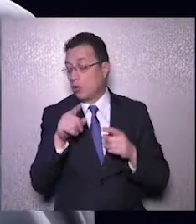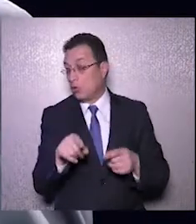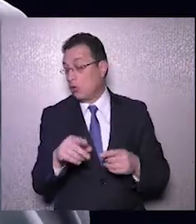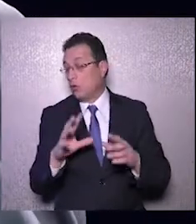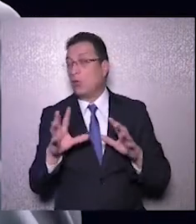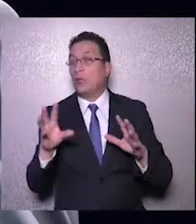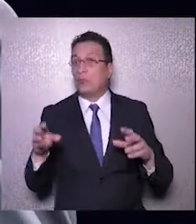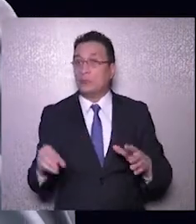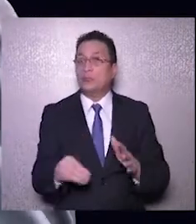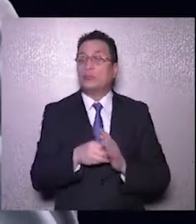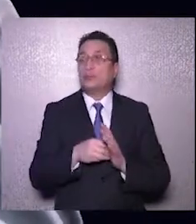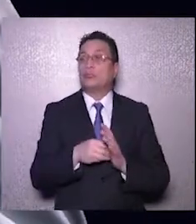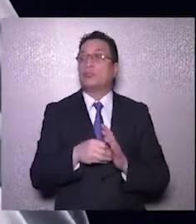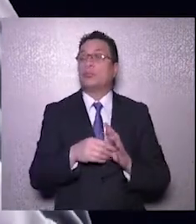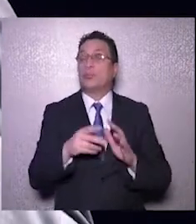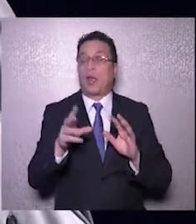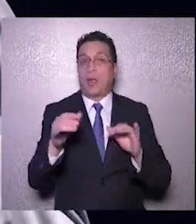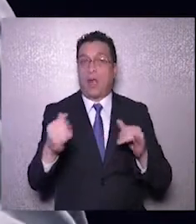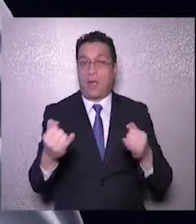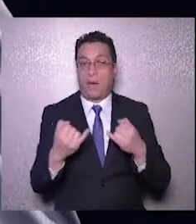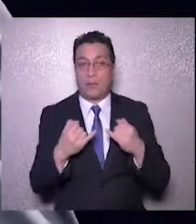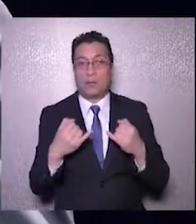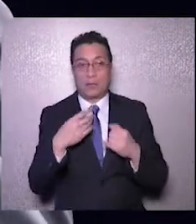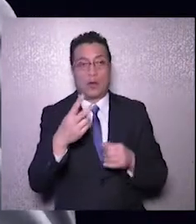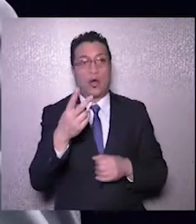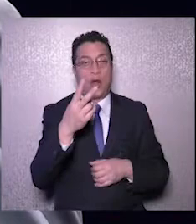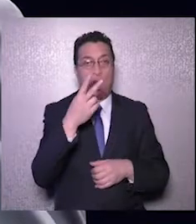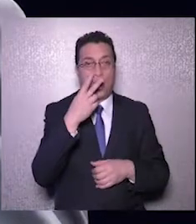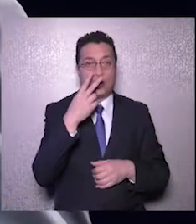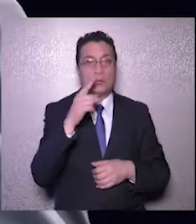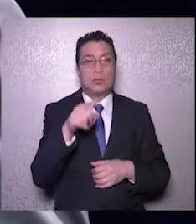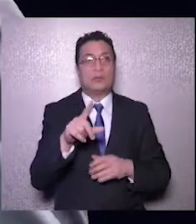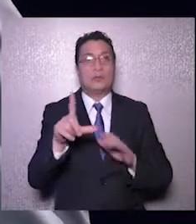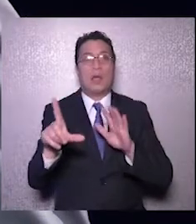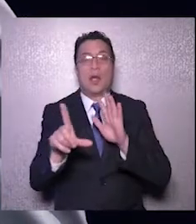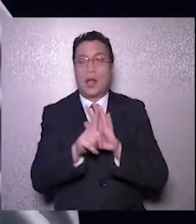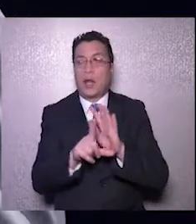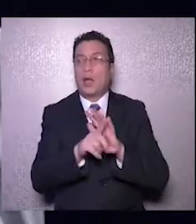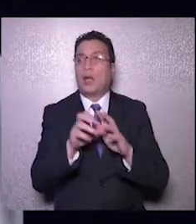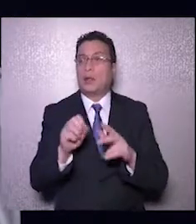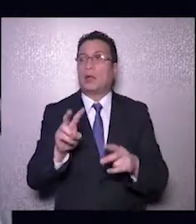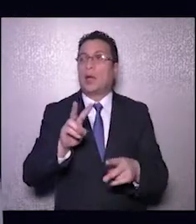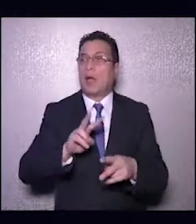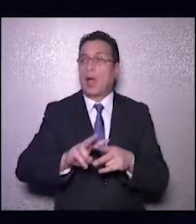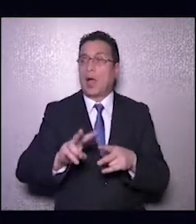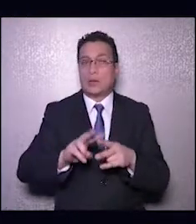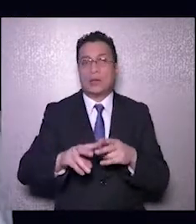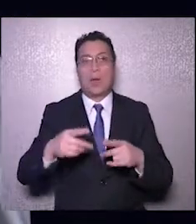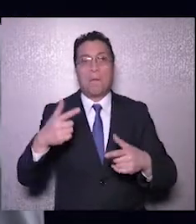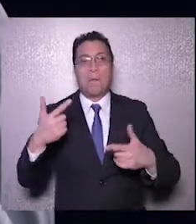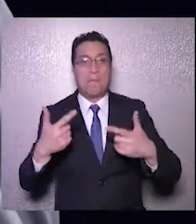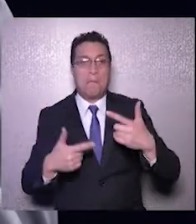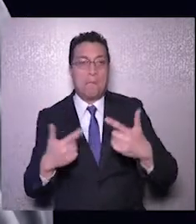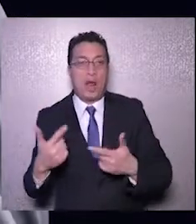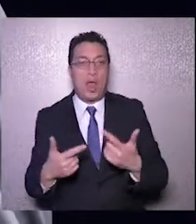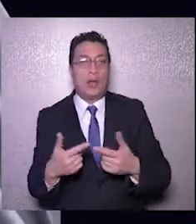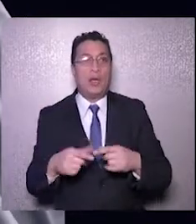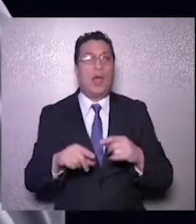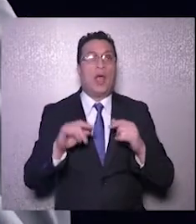tomando datos del conocimiento, de la investigación y haciéndolos disponibles para los clínicos.